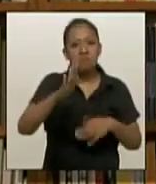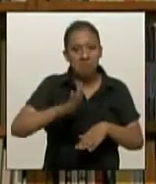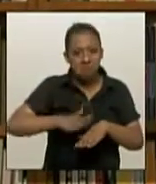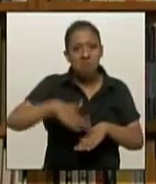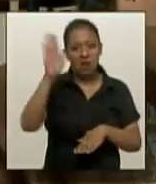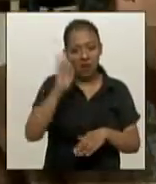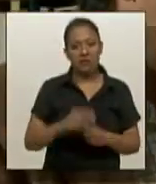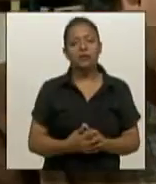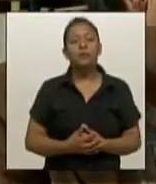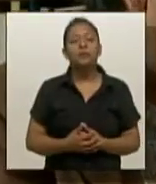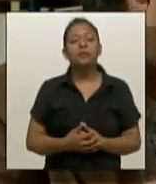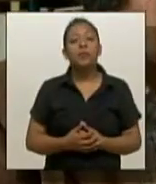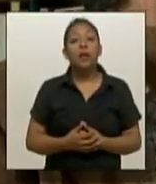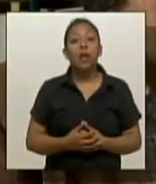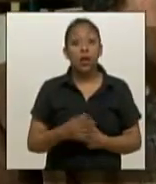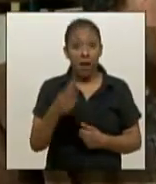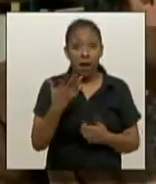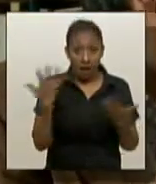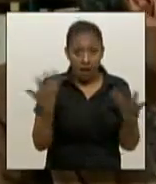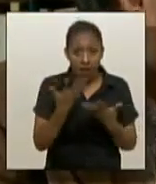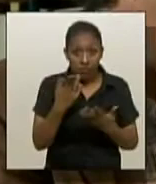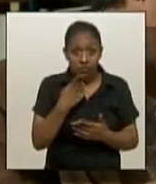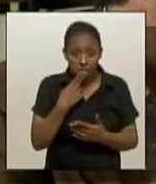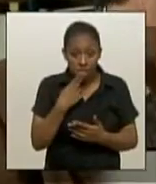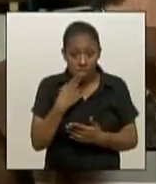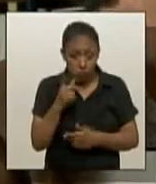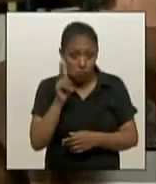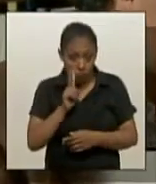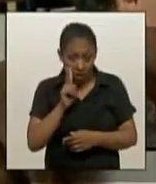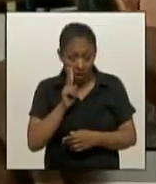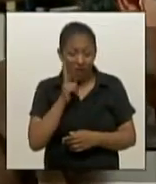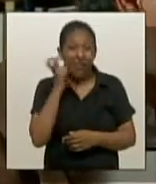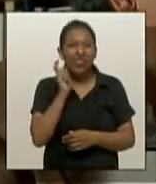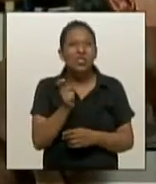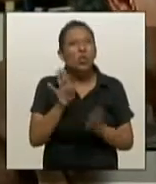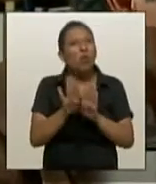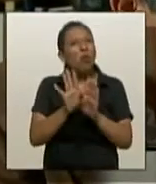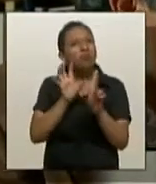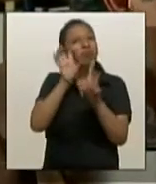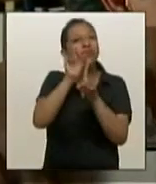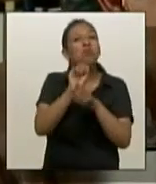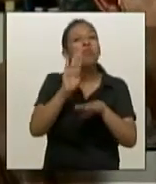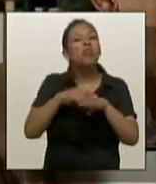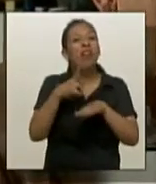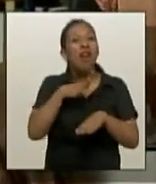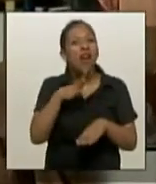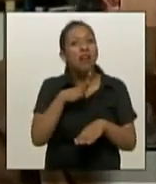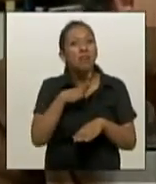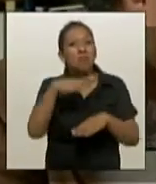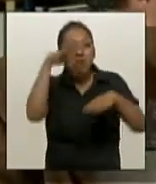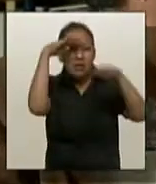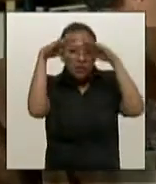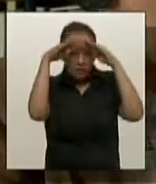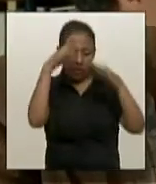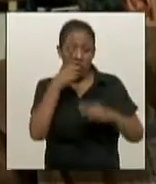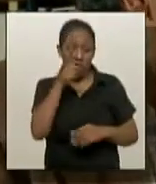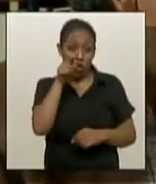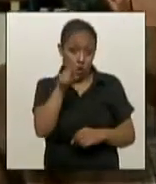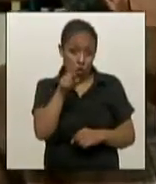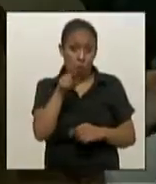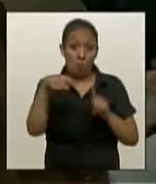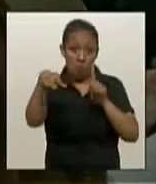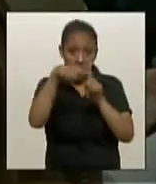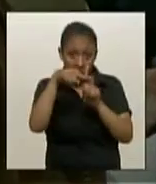ser mayor, ¿no? Aplicarse la prueba es un reto en muchas ocasiones. Y es un reto porque existe el estigma de que si resultas